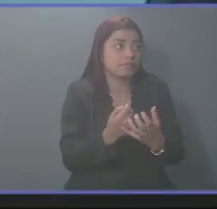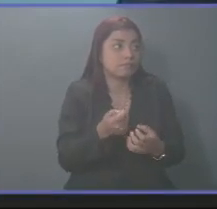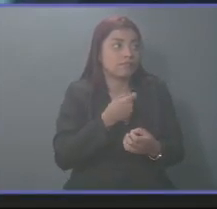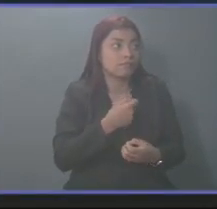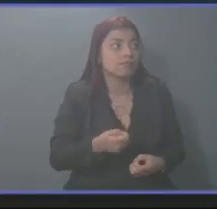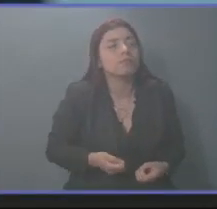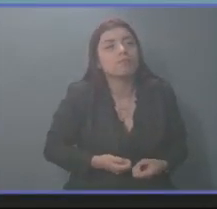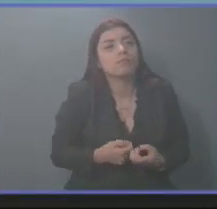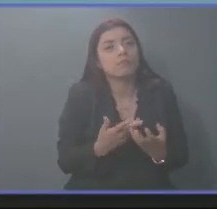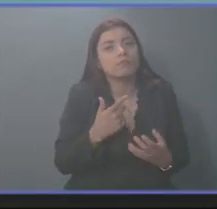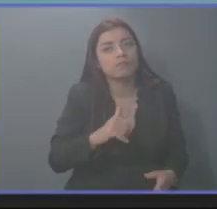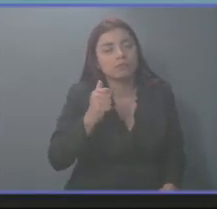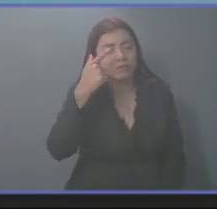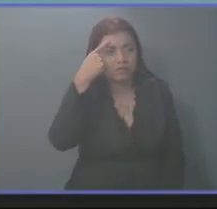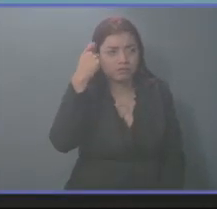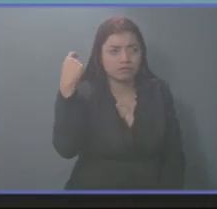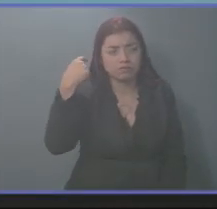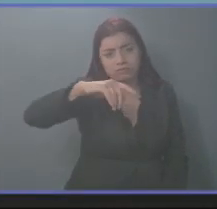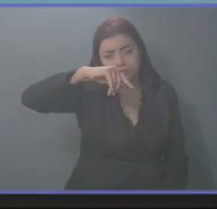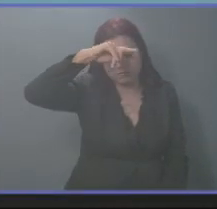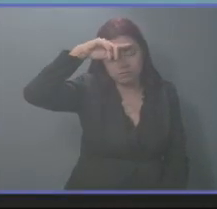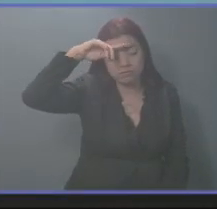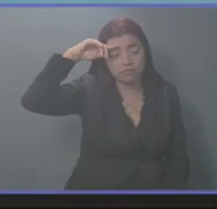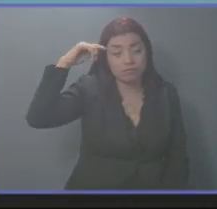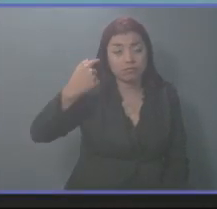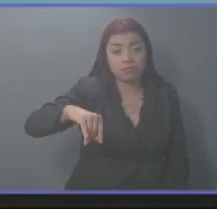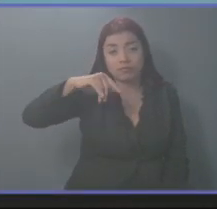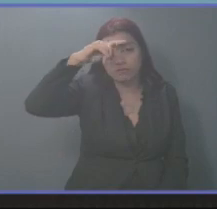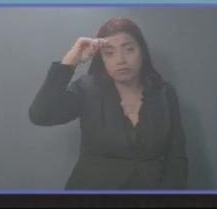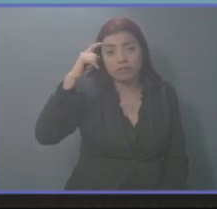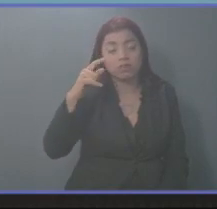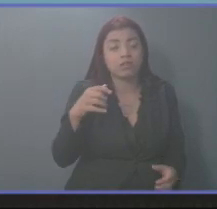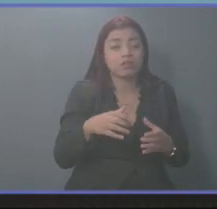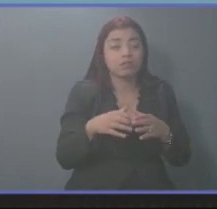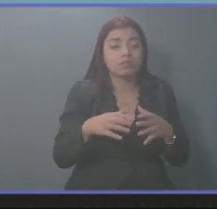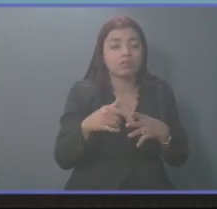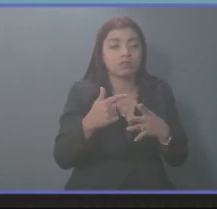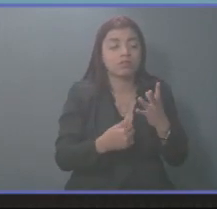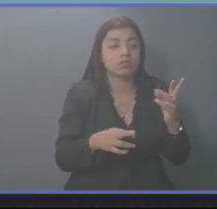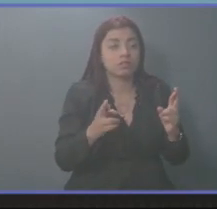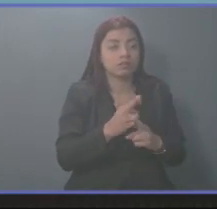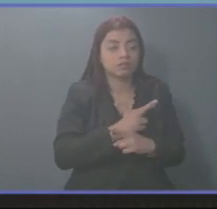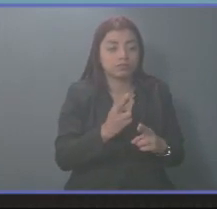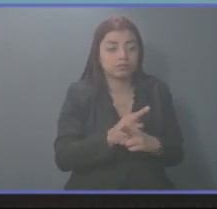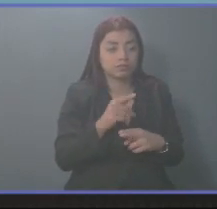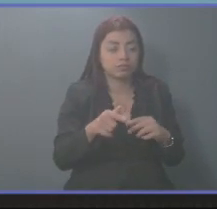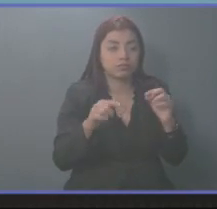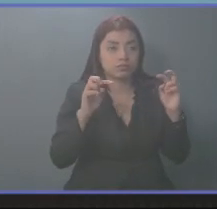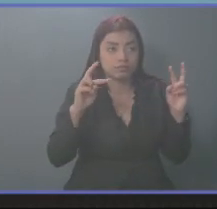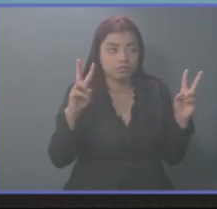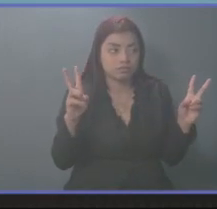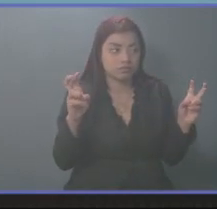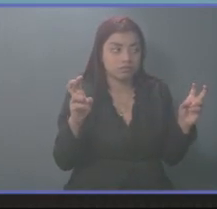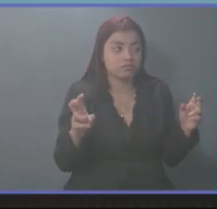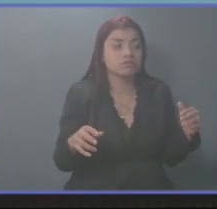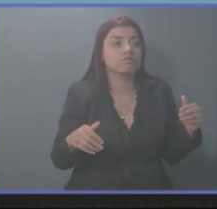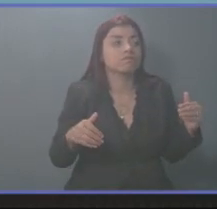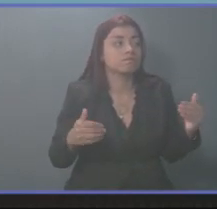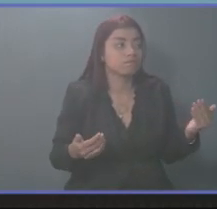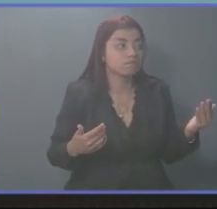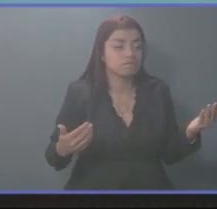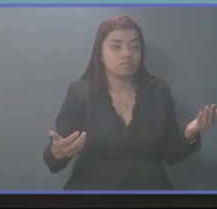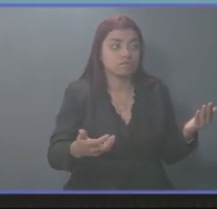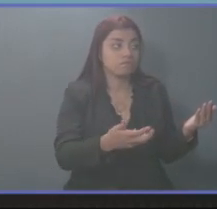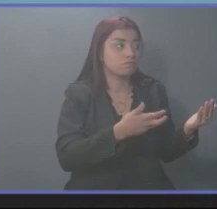que reconociendo el arduo trabajo que hemos realizado desde la Comisión de Reformas Electorales en torno a este tema, que nos ha